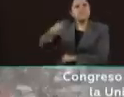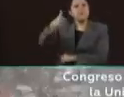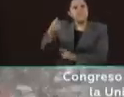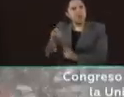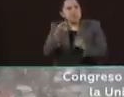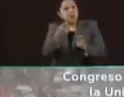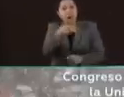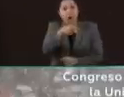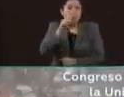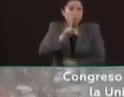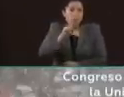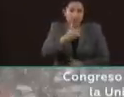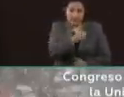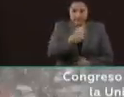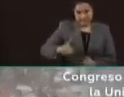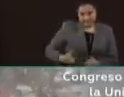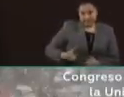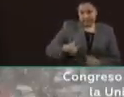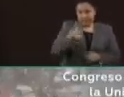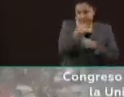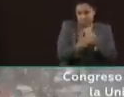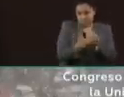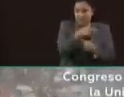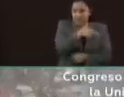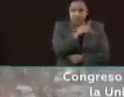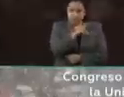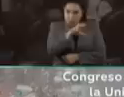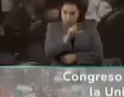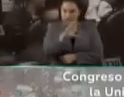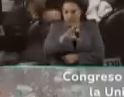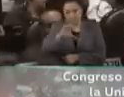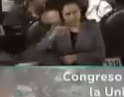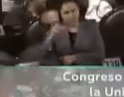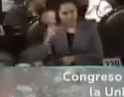la doctora Claudia Sheinbaum Pardo.